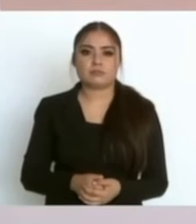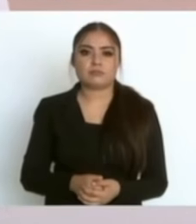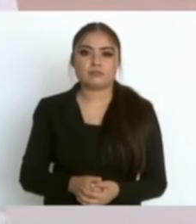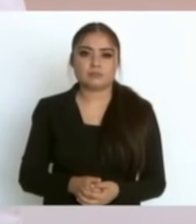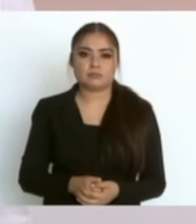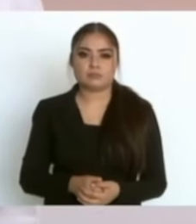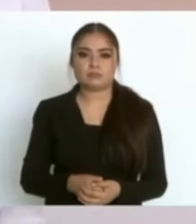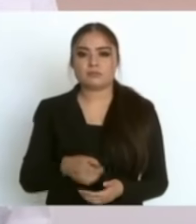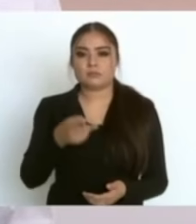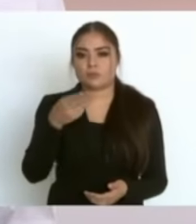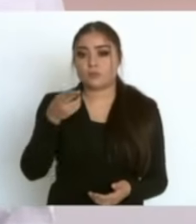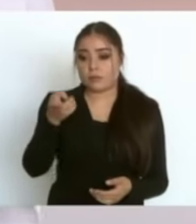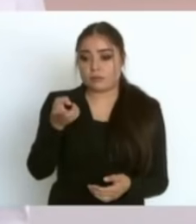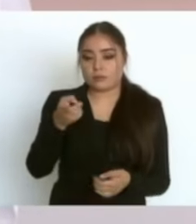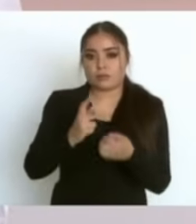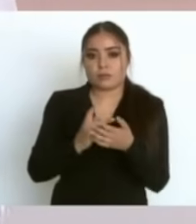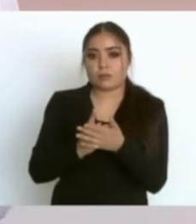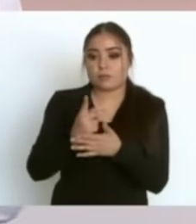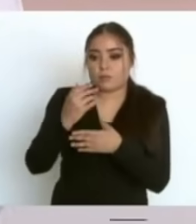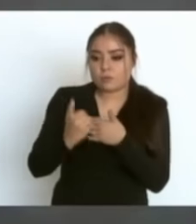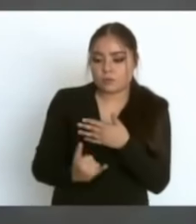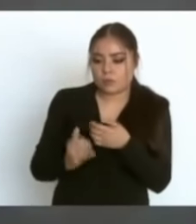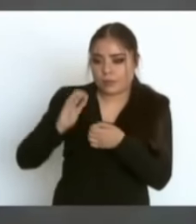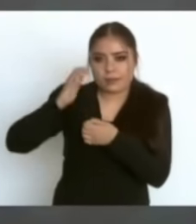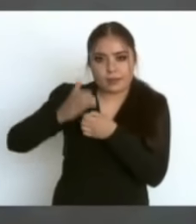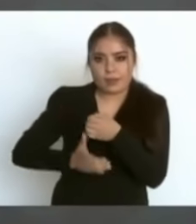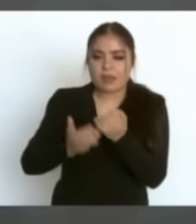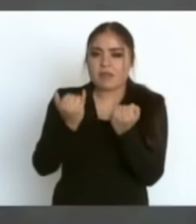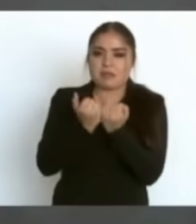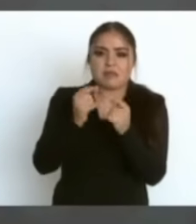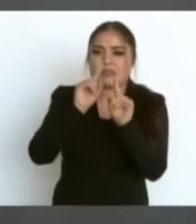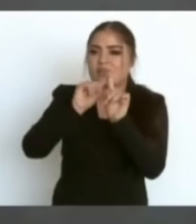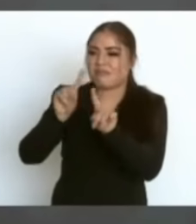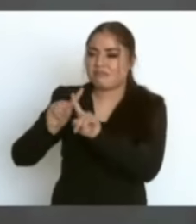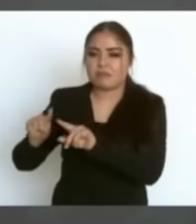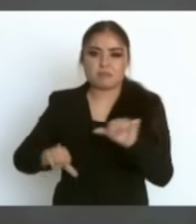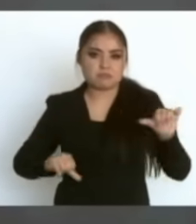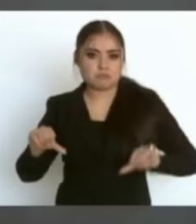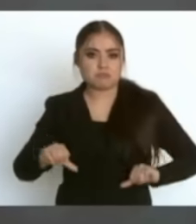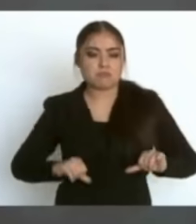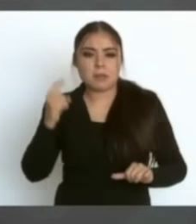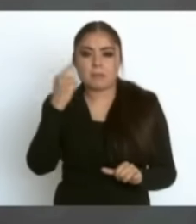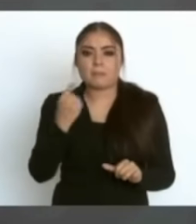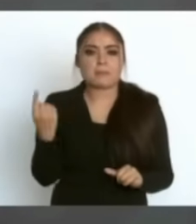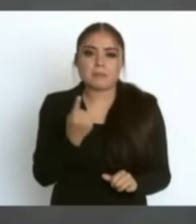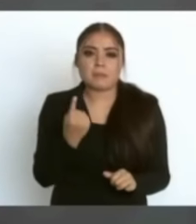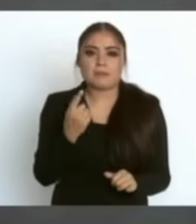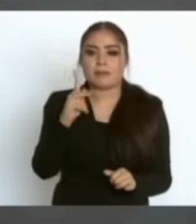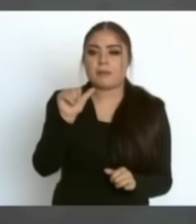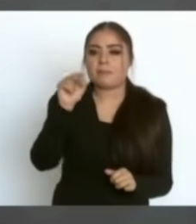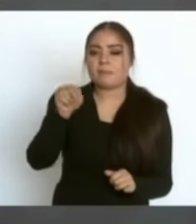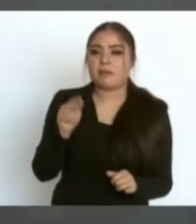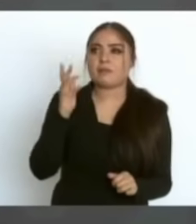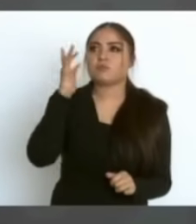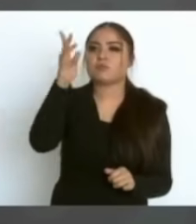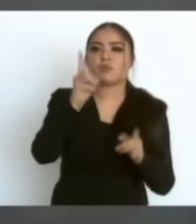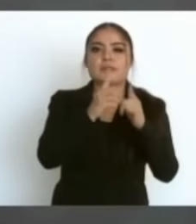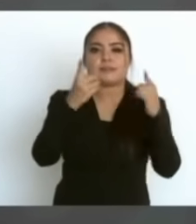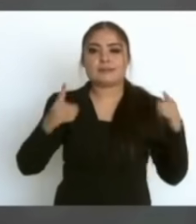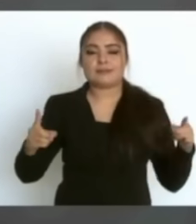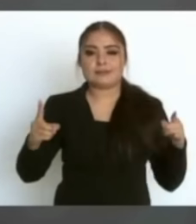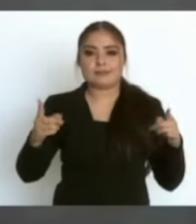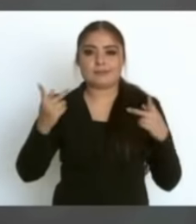complementar este programa con otras acciones para hacerlo un plan de desarrollo integral